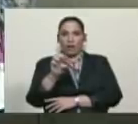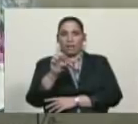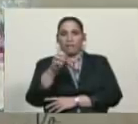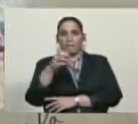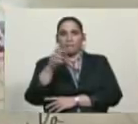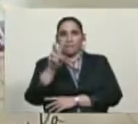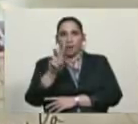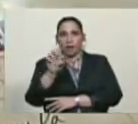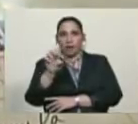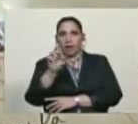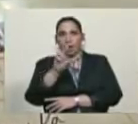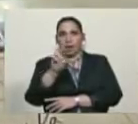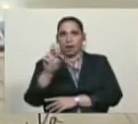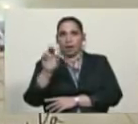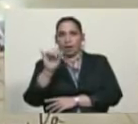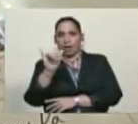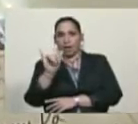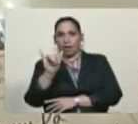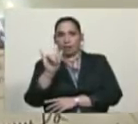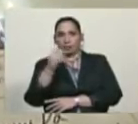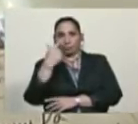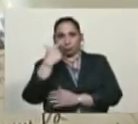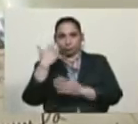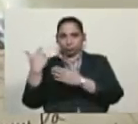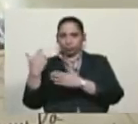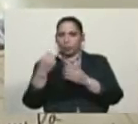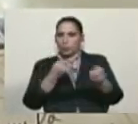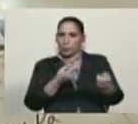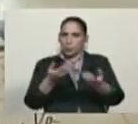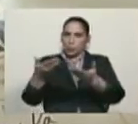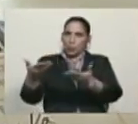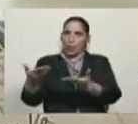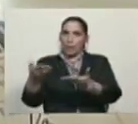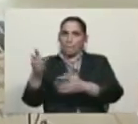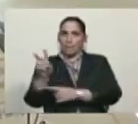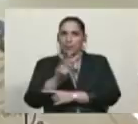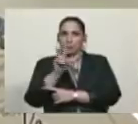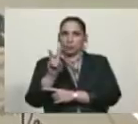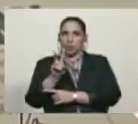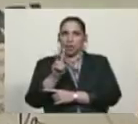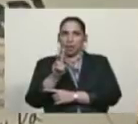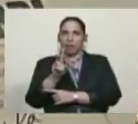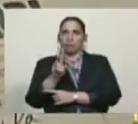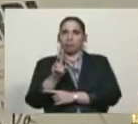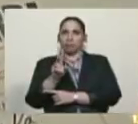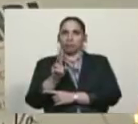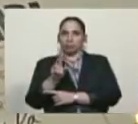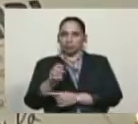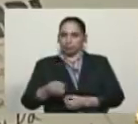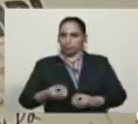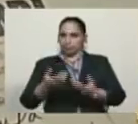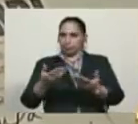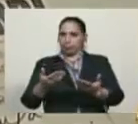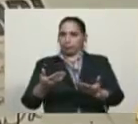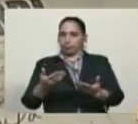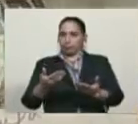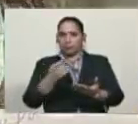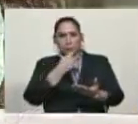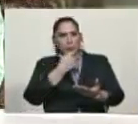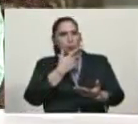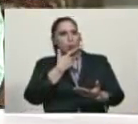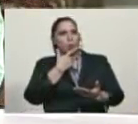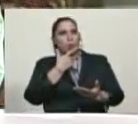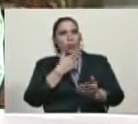misma manuel echeverry le envía a venezuela este regalo hermoso bueno hermoso